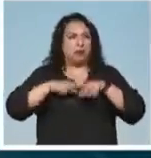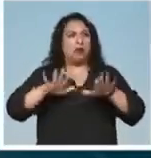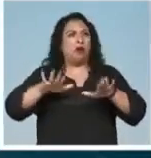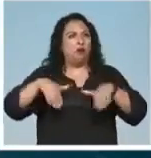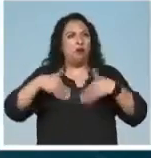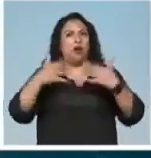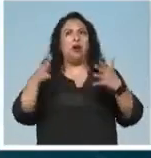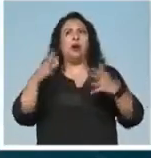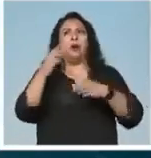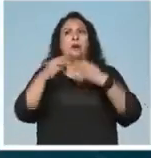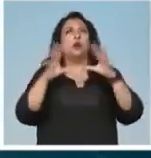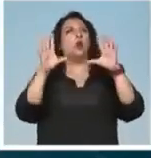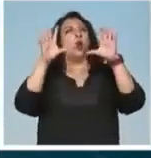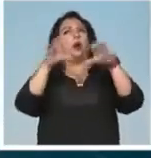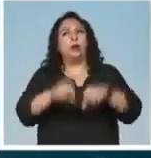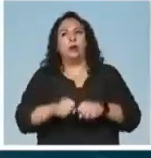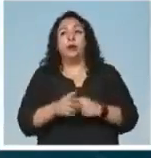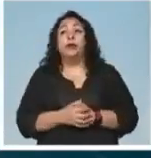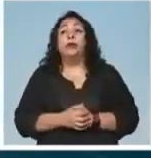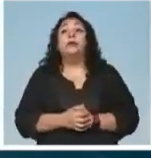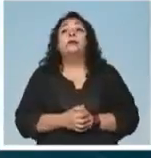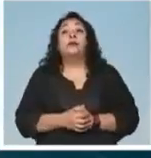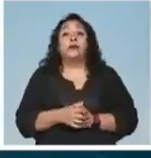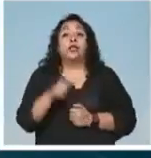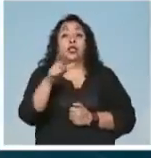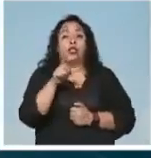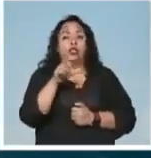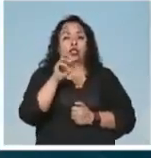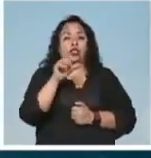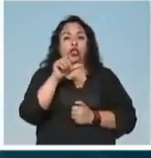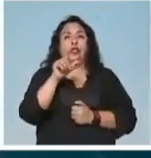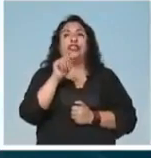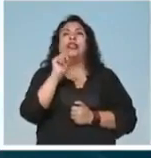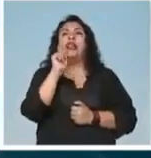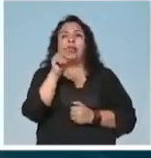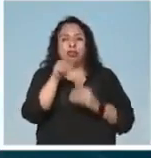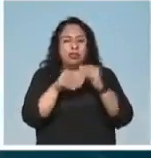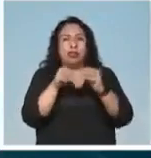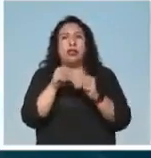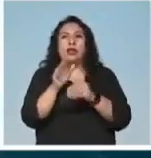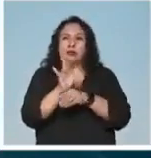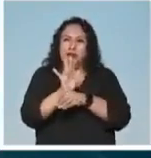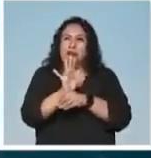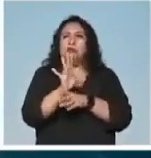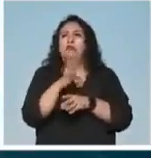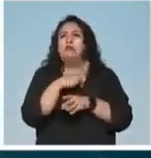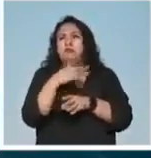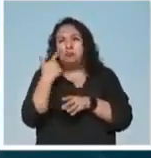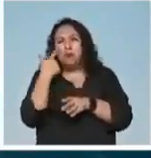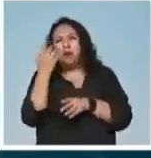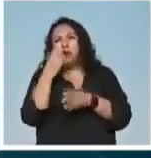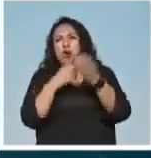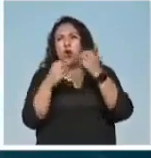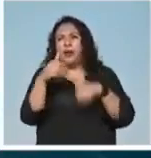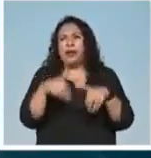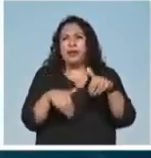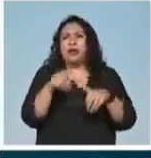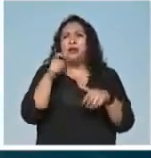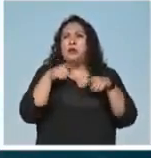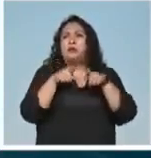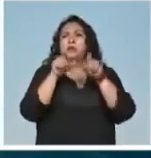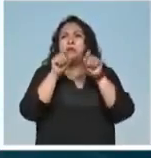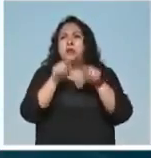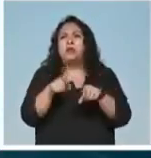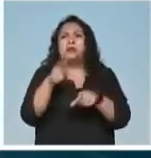horizontes y conquistar el mundo. Xolotl es un performance cinematográfico en el cual se lleva a cabo la obra de teatro y a la par